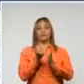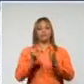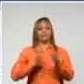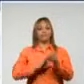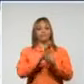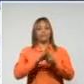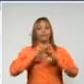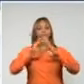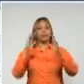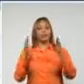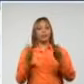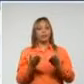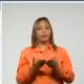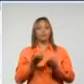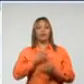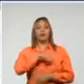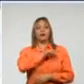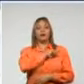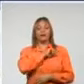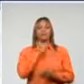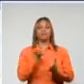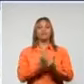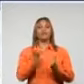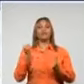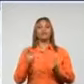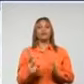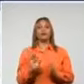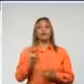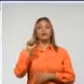pues en el día de ayer confirmaron